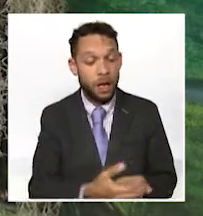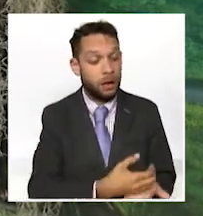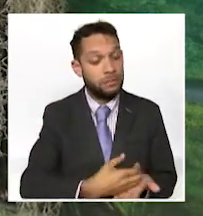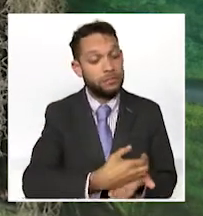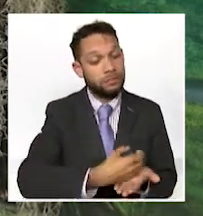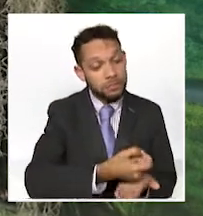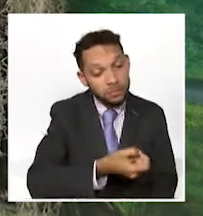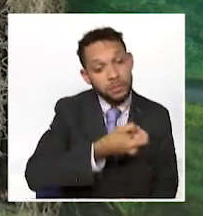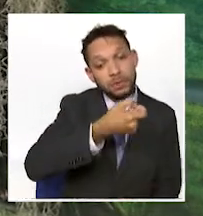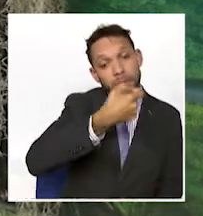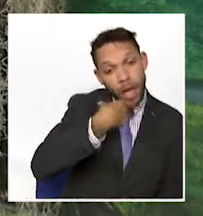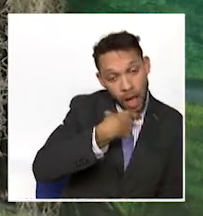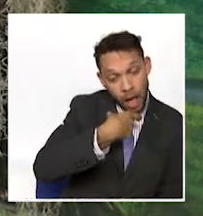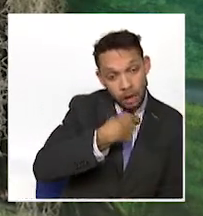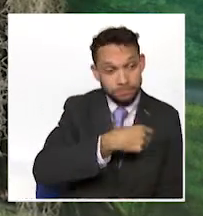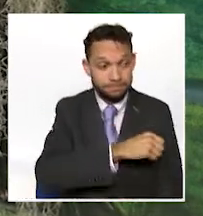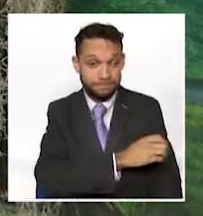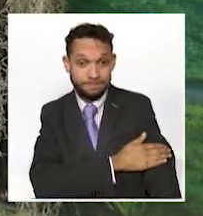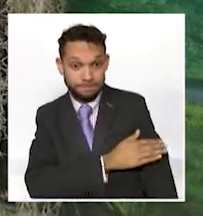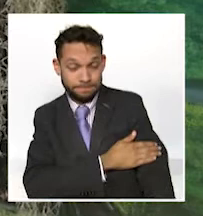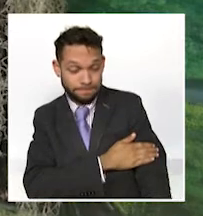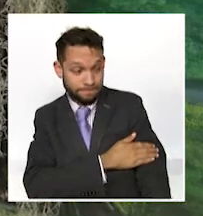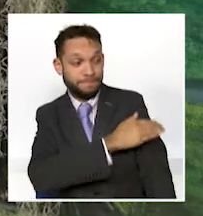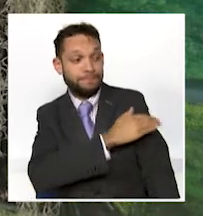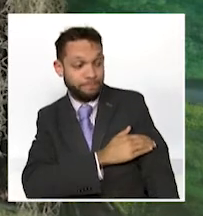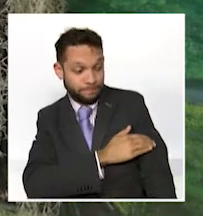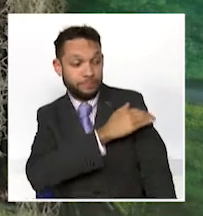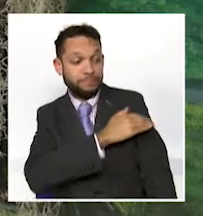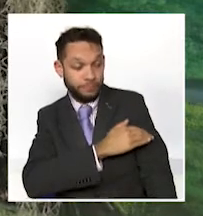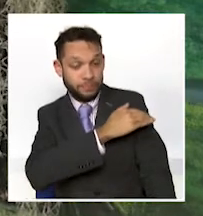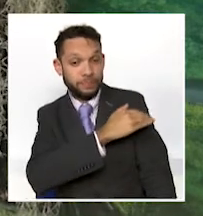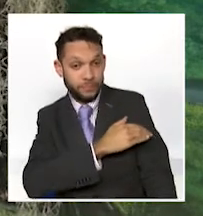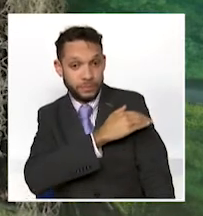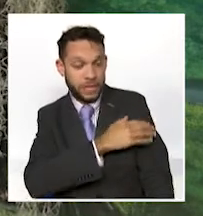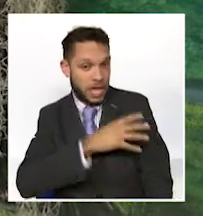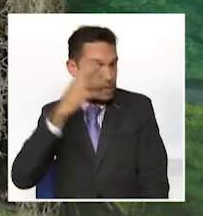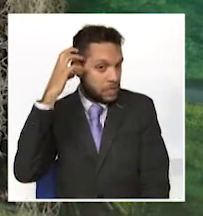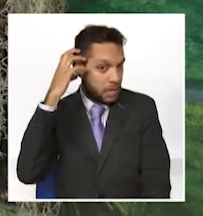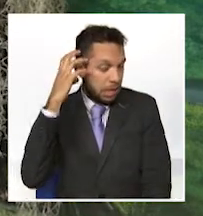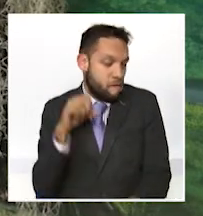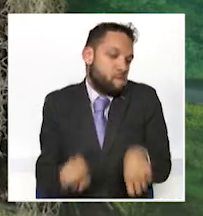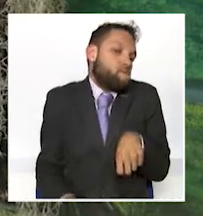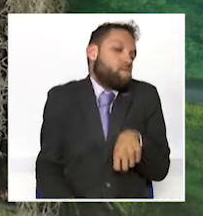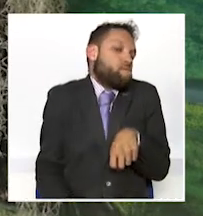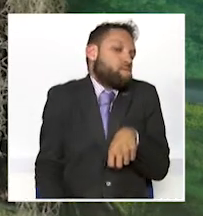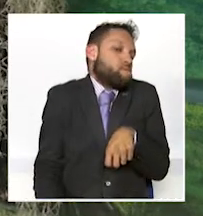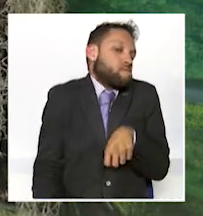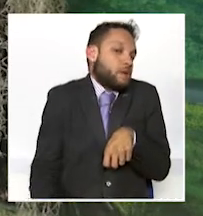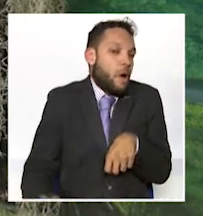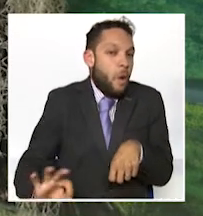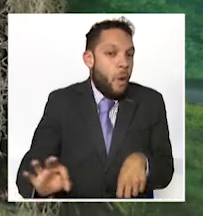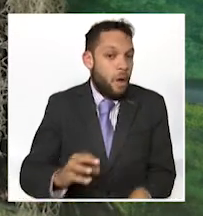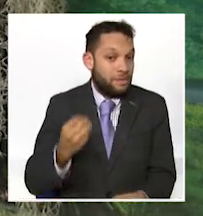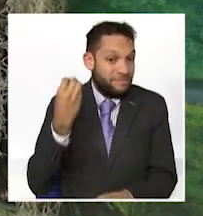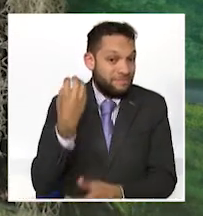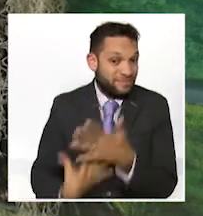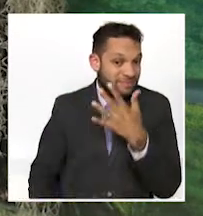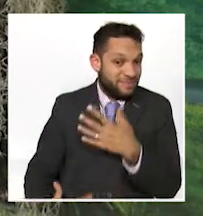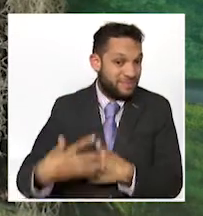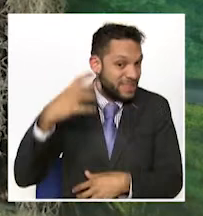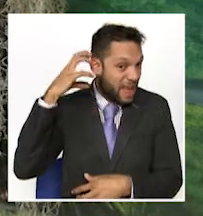de cabeza, por la hipertensión sigue hasta que me revienta una vena, una arteria en el cerebro y me da un derrame